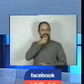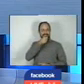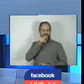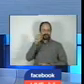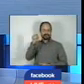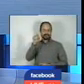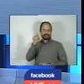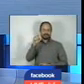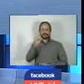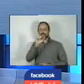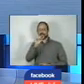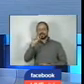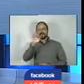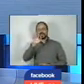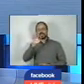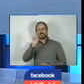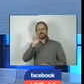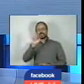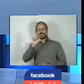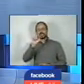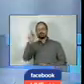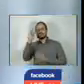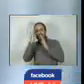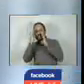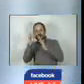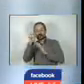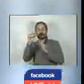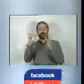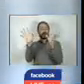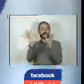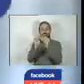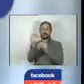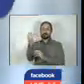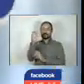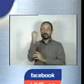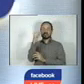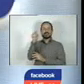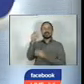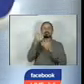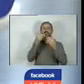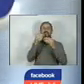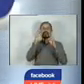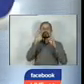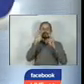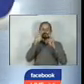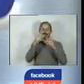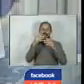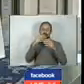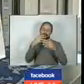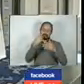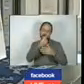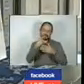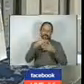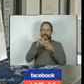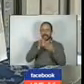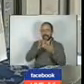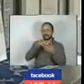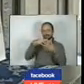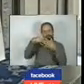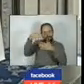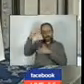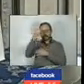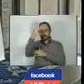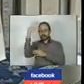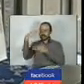Alvavisión, Ernesto Cornejo. Le da cobertura a una importante reunión para hablar sobre migración. Sabemos que hay un aumento